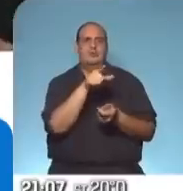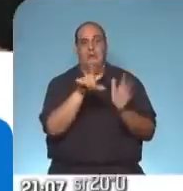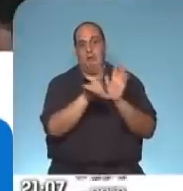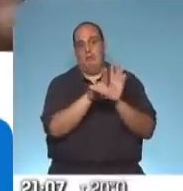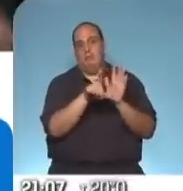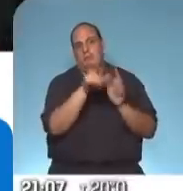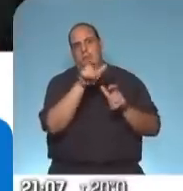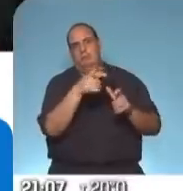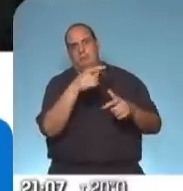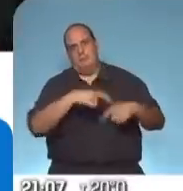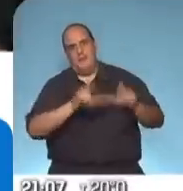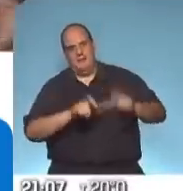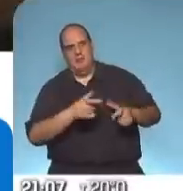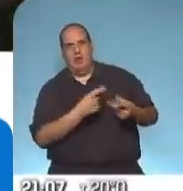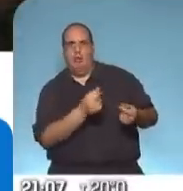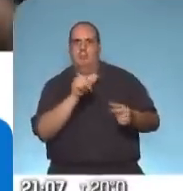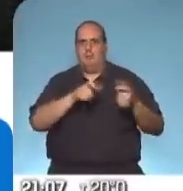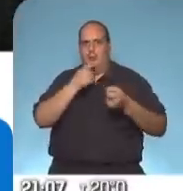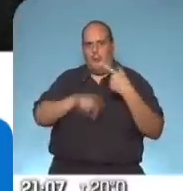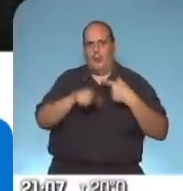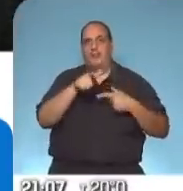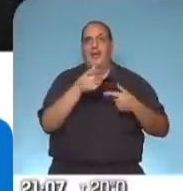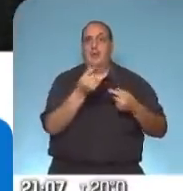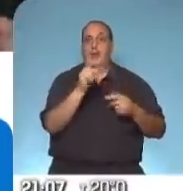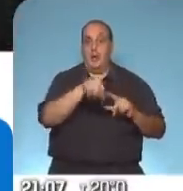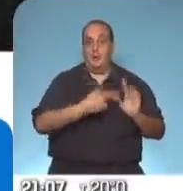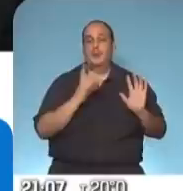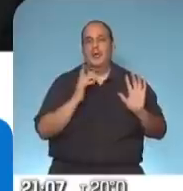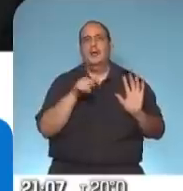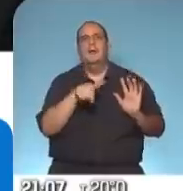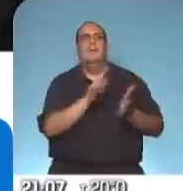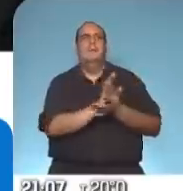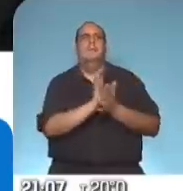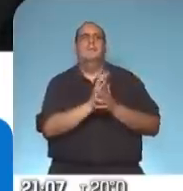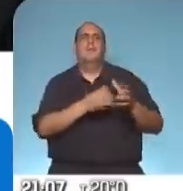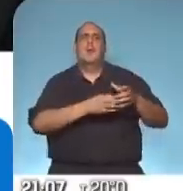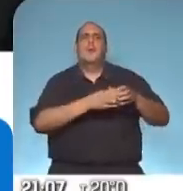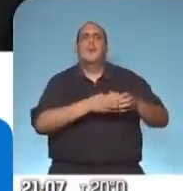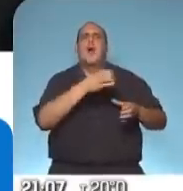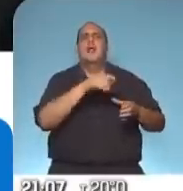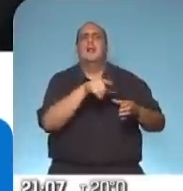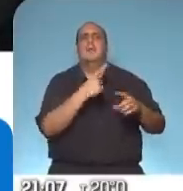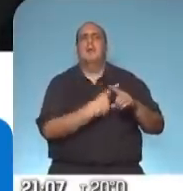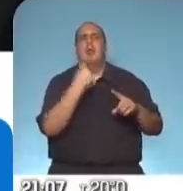del mercado, ante la baja del precio, va a bajar la producción en alrededor de 2 millones de barriles diarios.